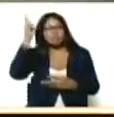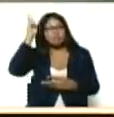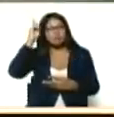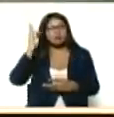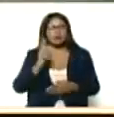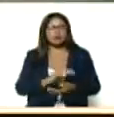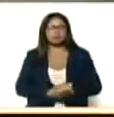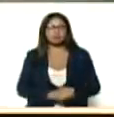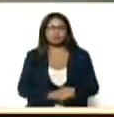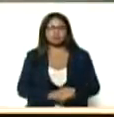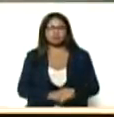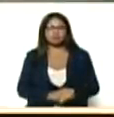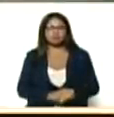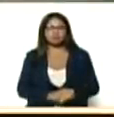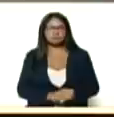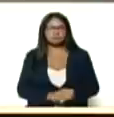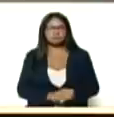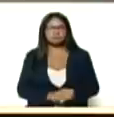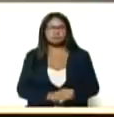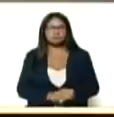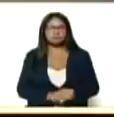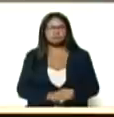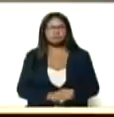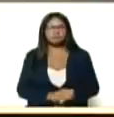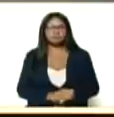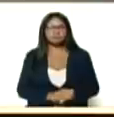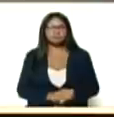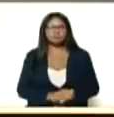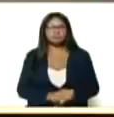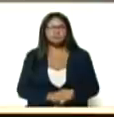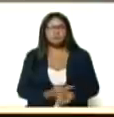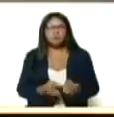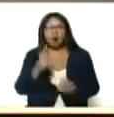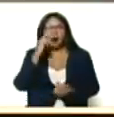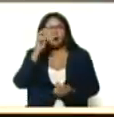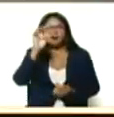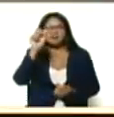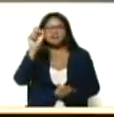lideresa indígena. Compañero Francisco Torrealba,